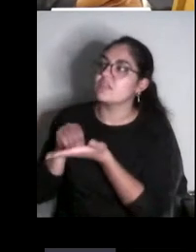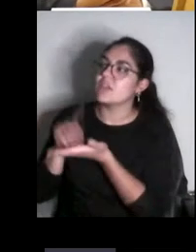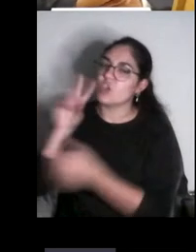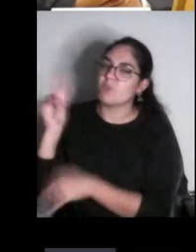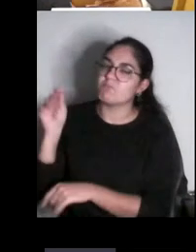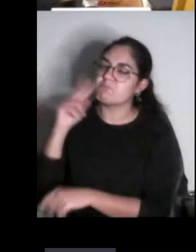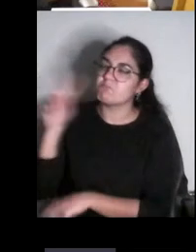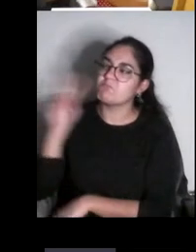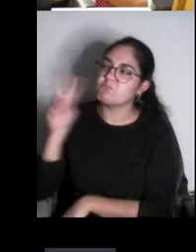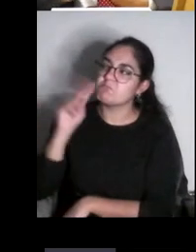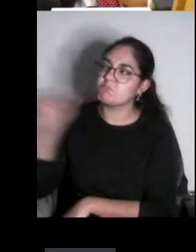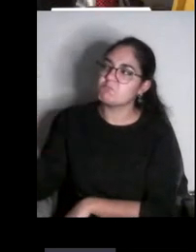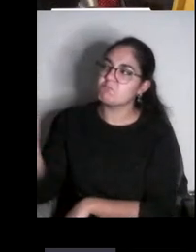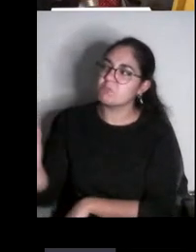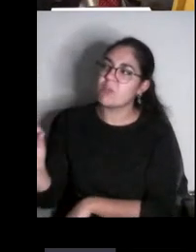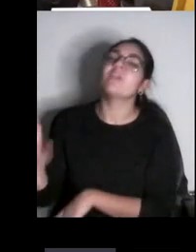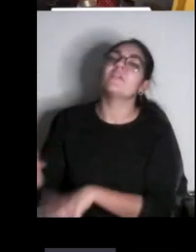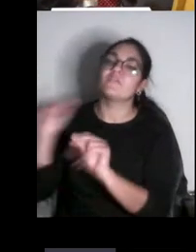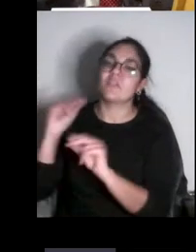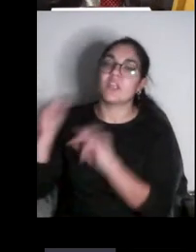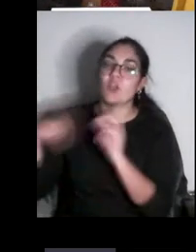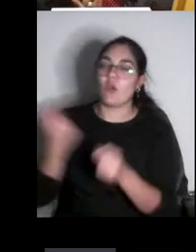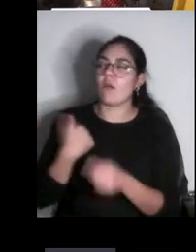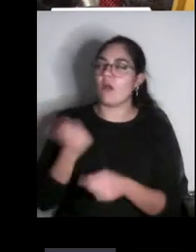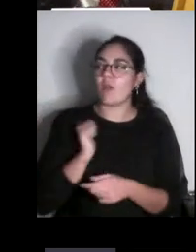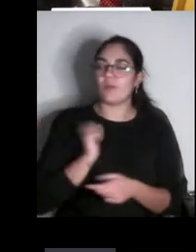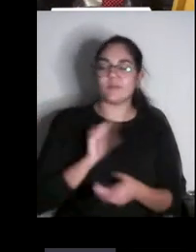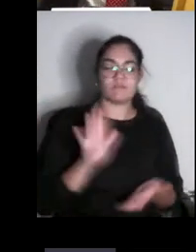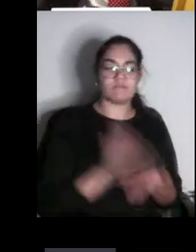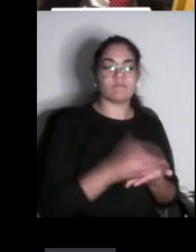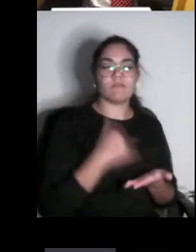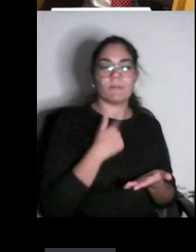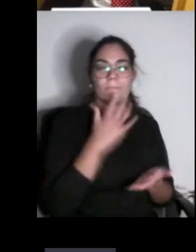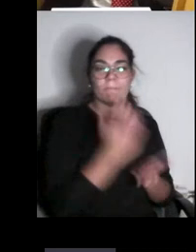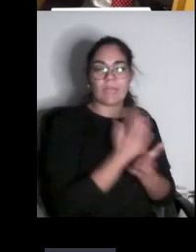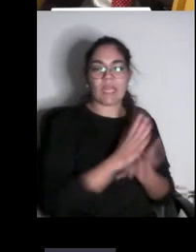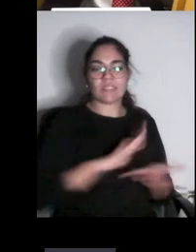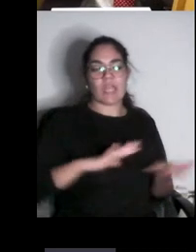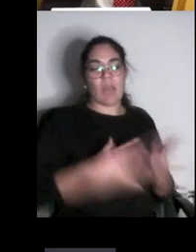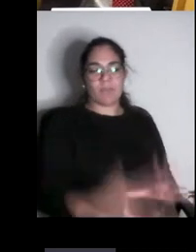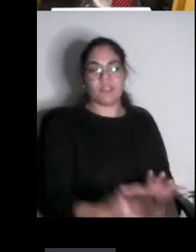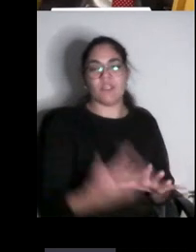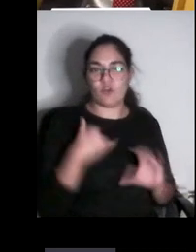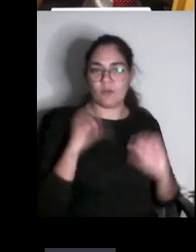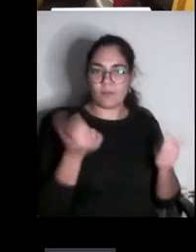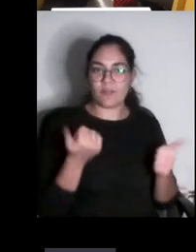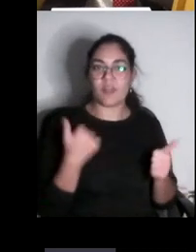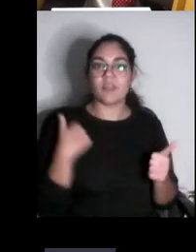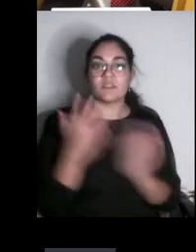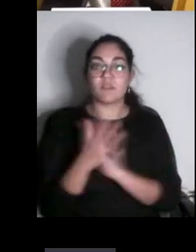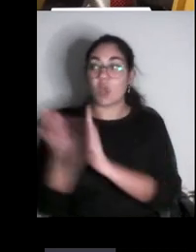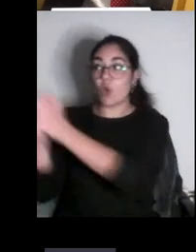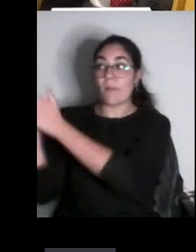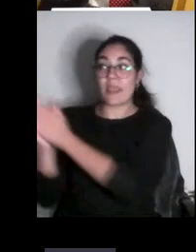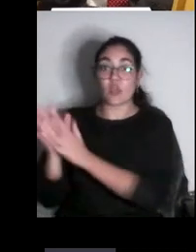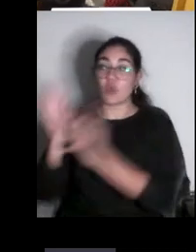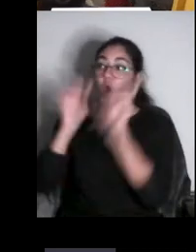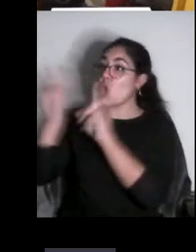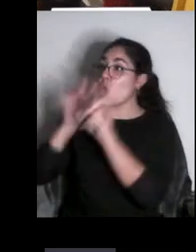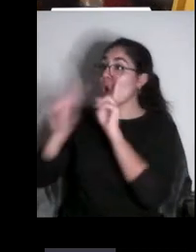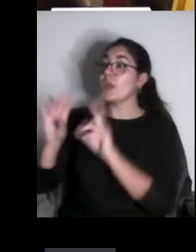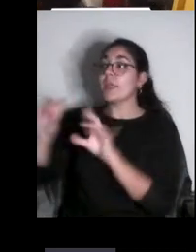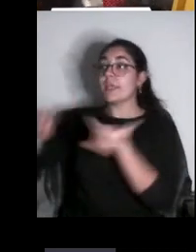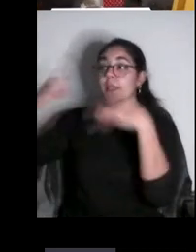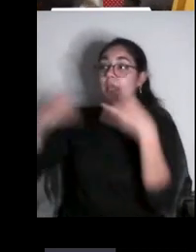que acabamos de ver, y que los incorporan después en sus propias clases. Es decir, observan a sus compañeros y, bueno, pues ven ideas que a lo mejor no se